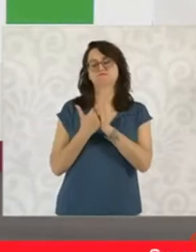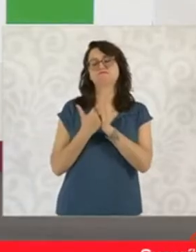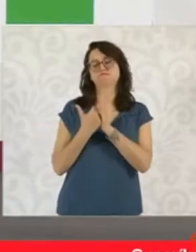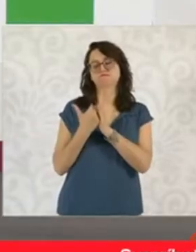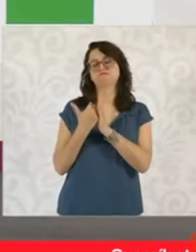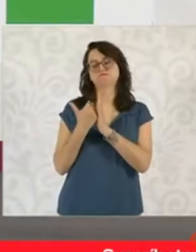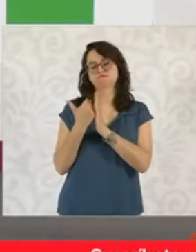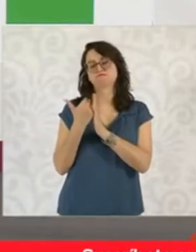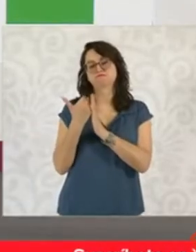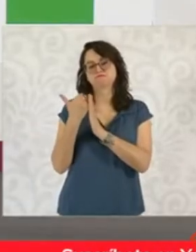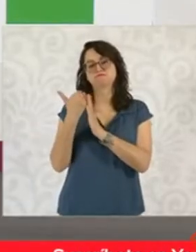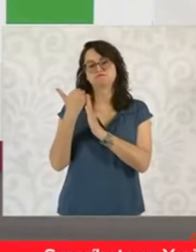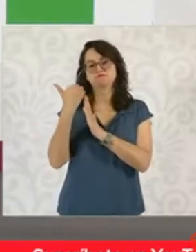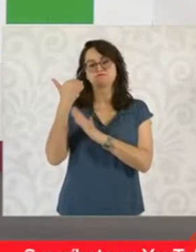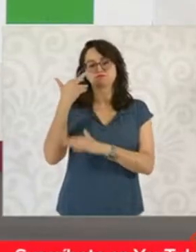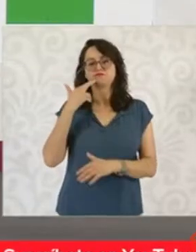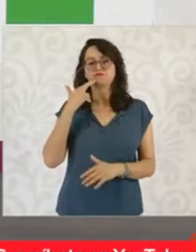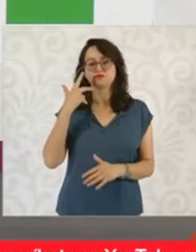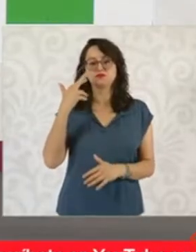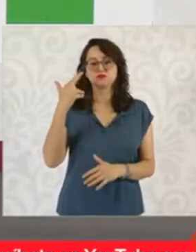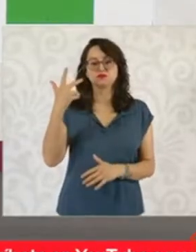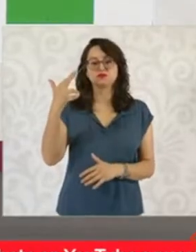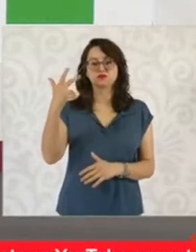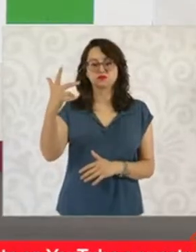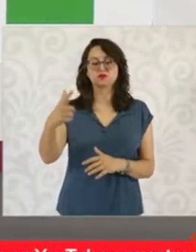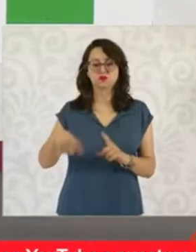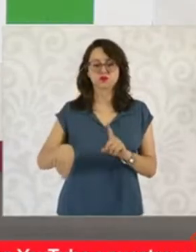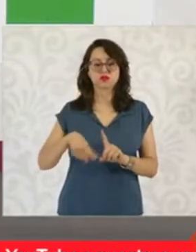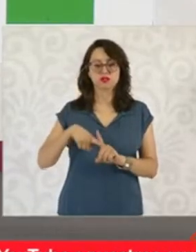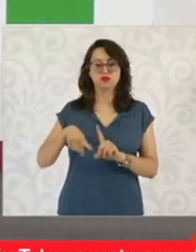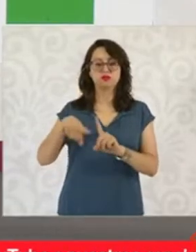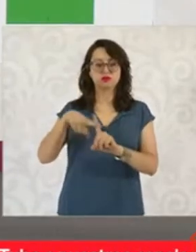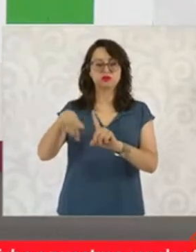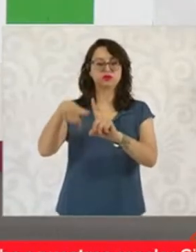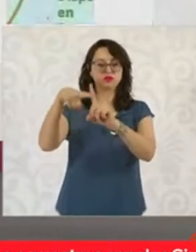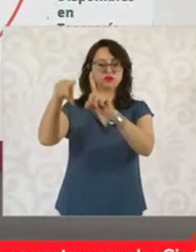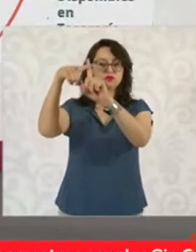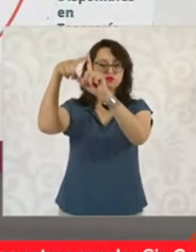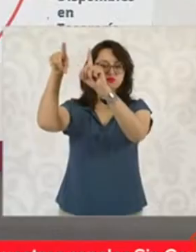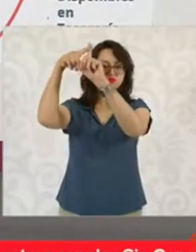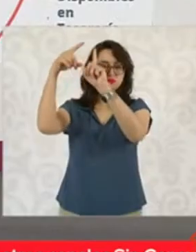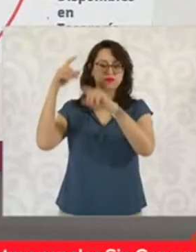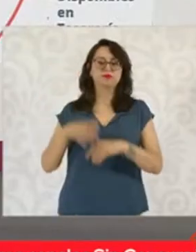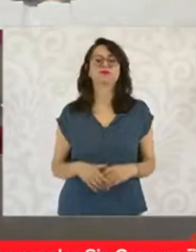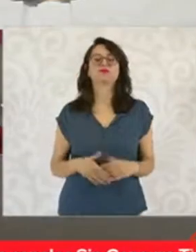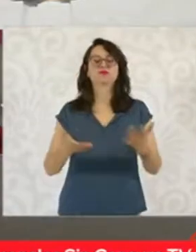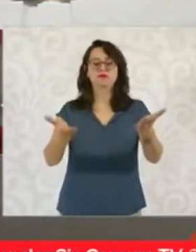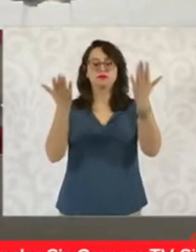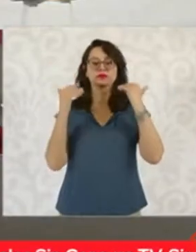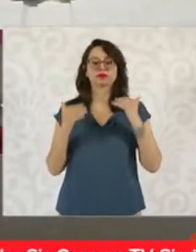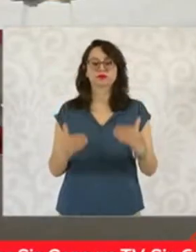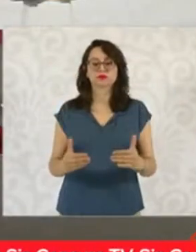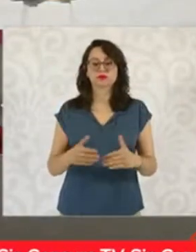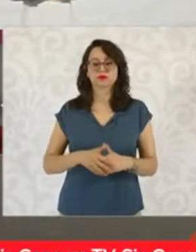incrementando los valores positivos en el Infonavit. La que sigue, por favor.